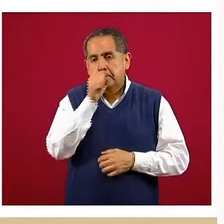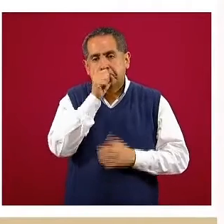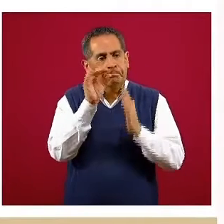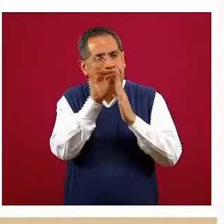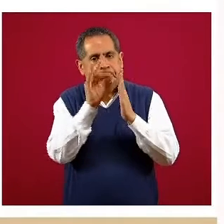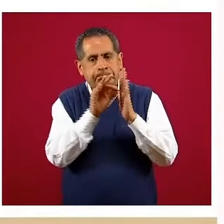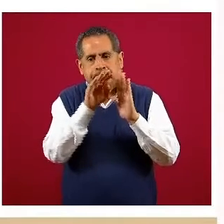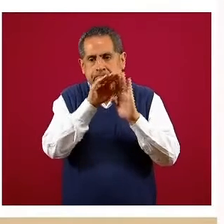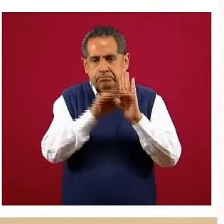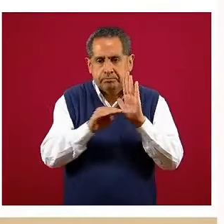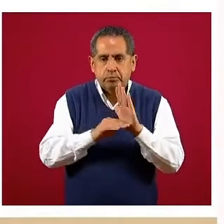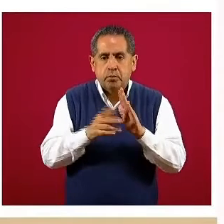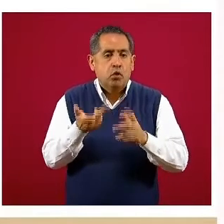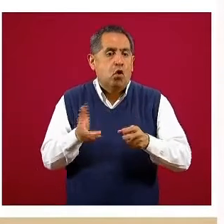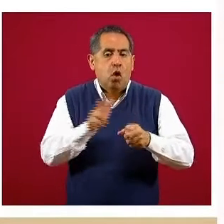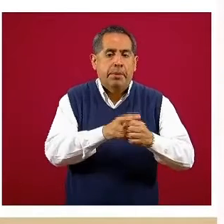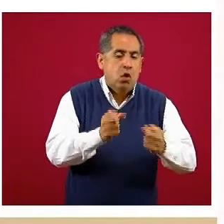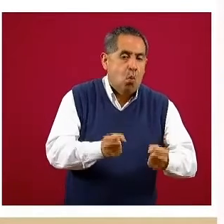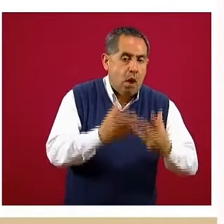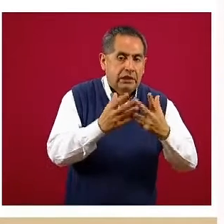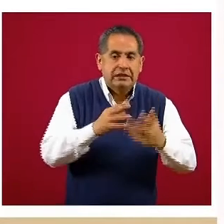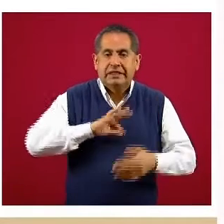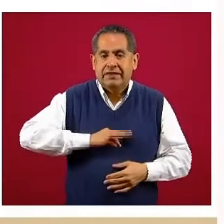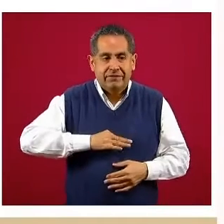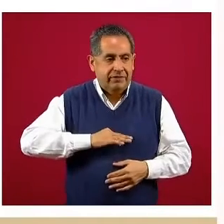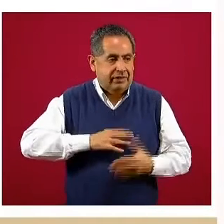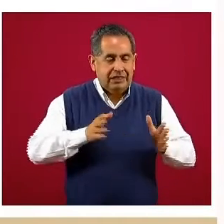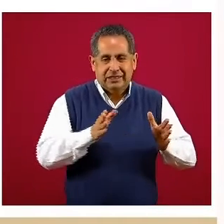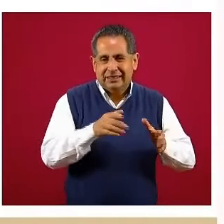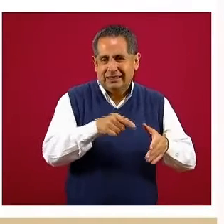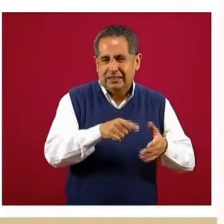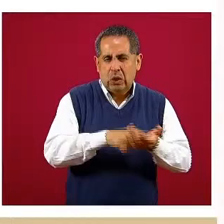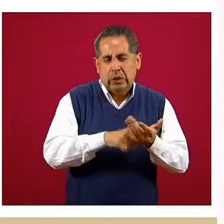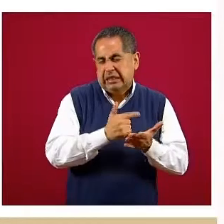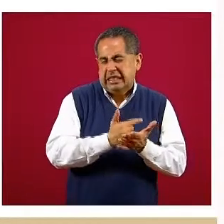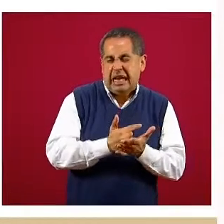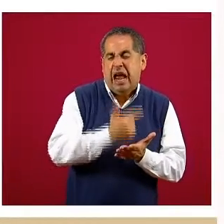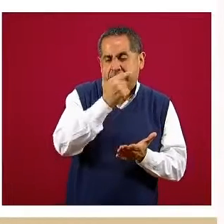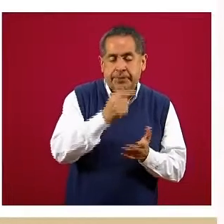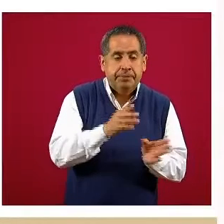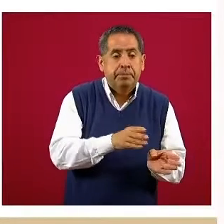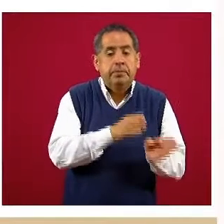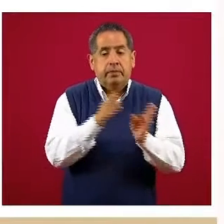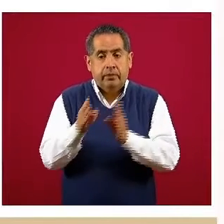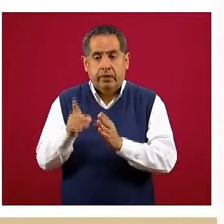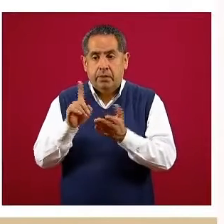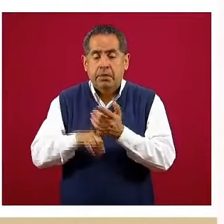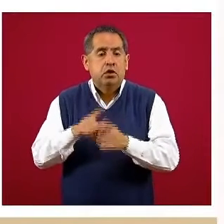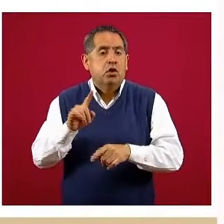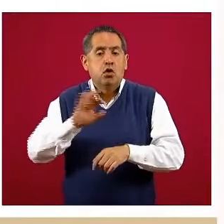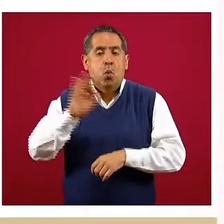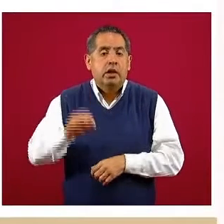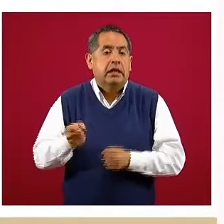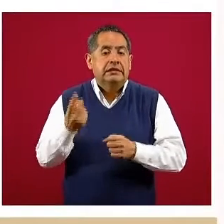los órdenes de gobierno e instituciones en todos sus niveles, que